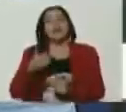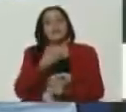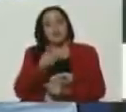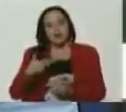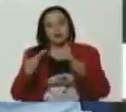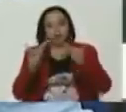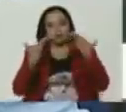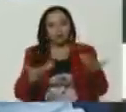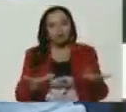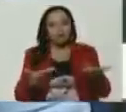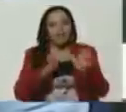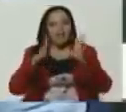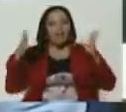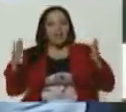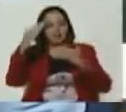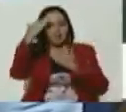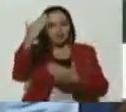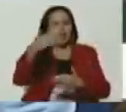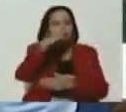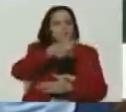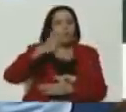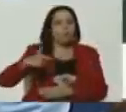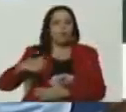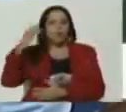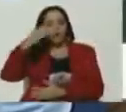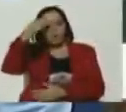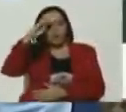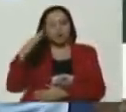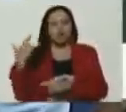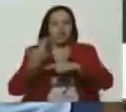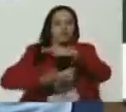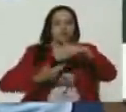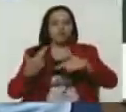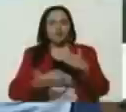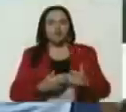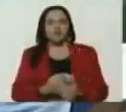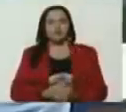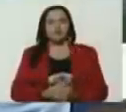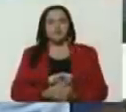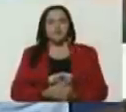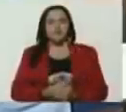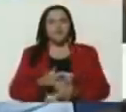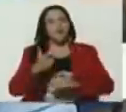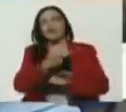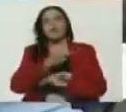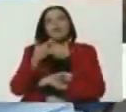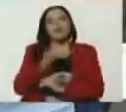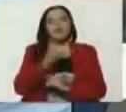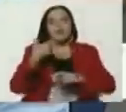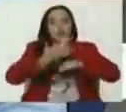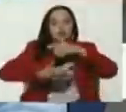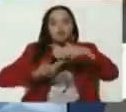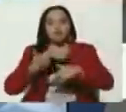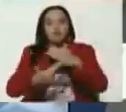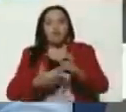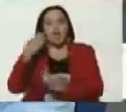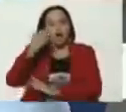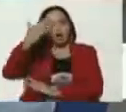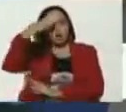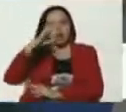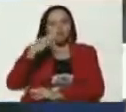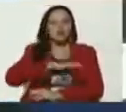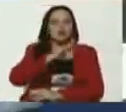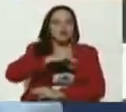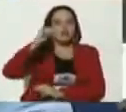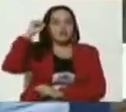saludo al pueblo cubano, al pueblo revolucionario, al gobierno revolucionario y a la Cuba socialista, desde